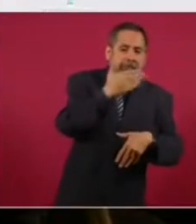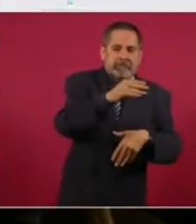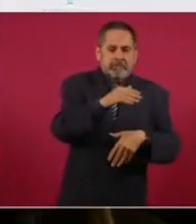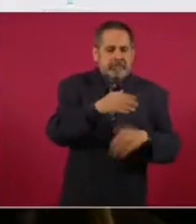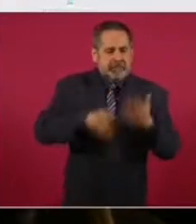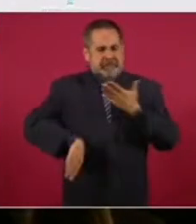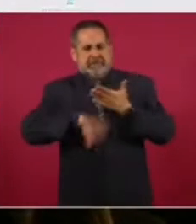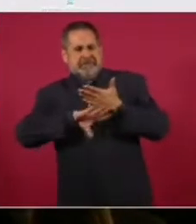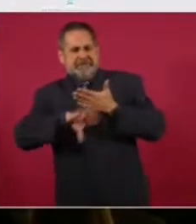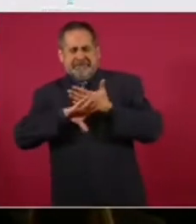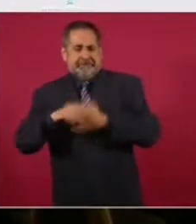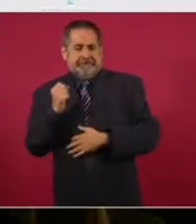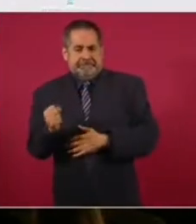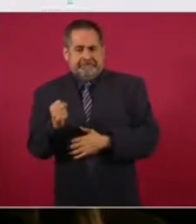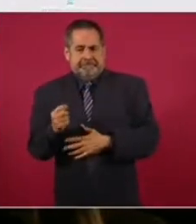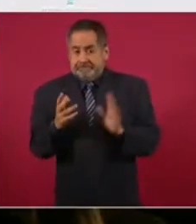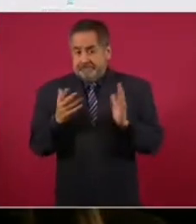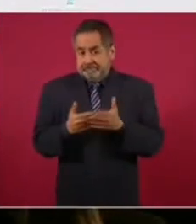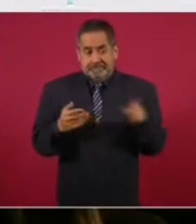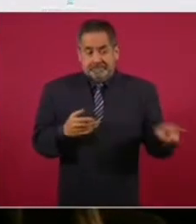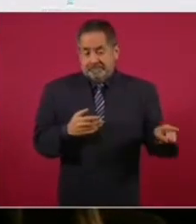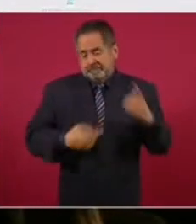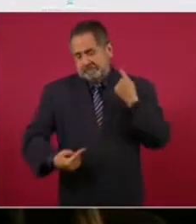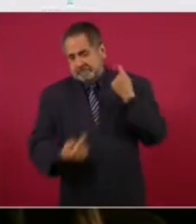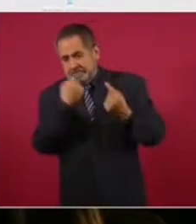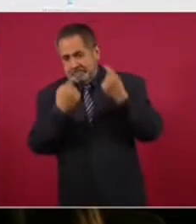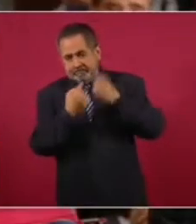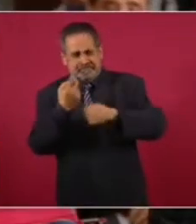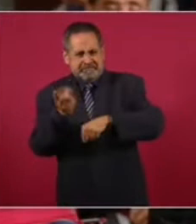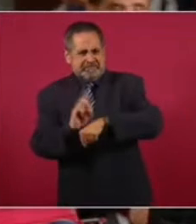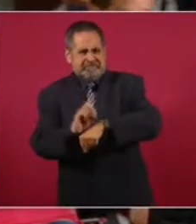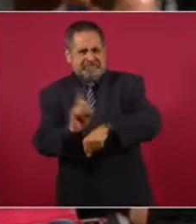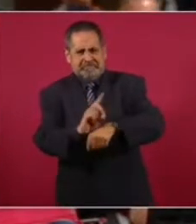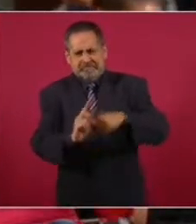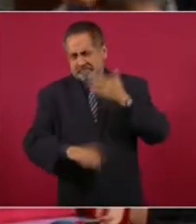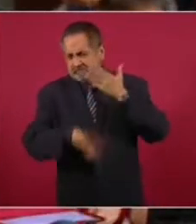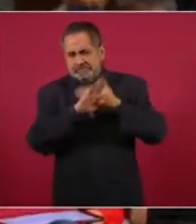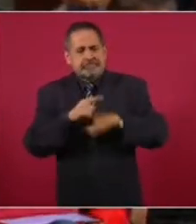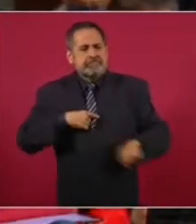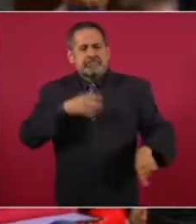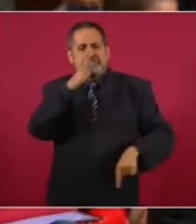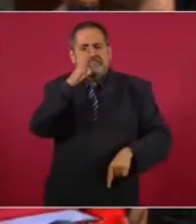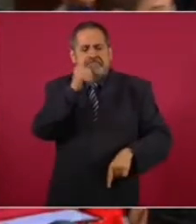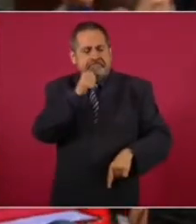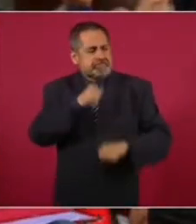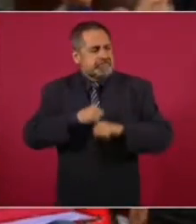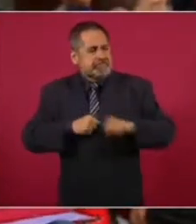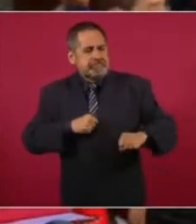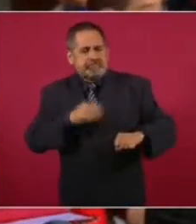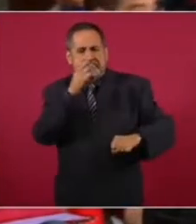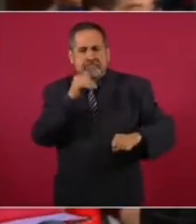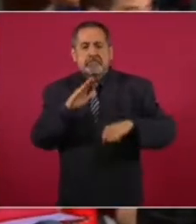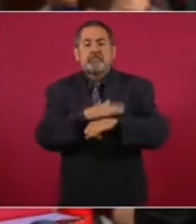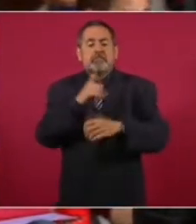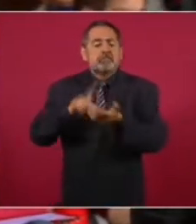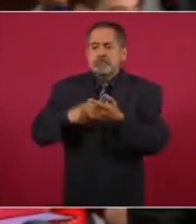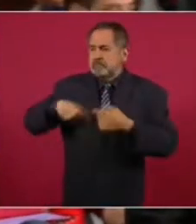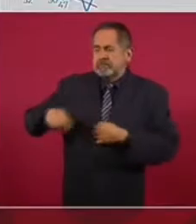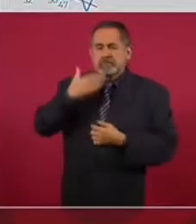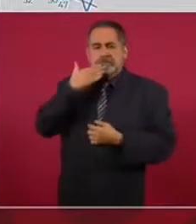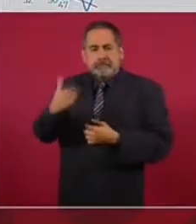gobernantes y que ahora se dedican a atacarnos día y noche, no han podido. ¿Y sabes por qué? Que lo tenemos que